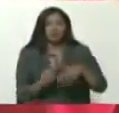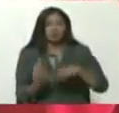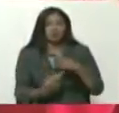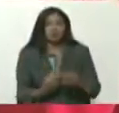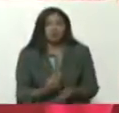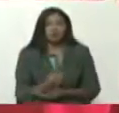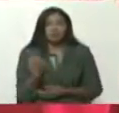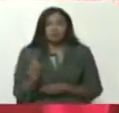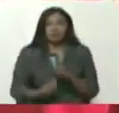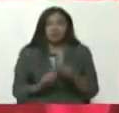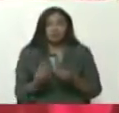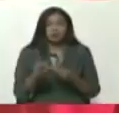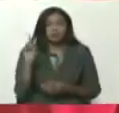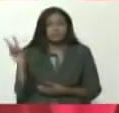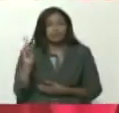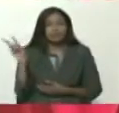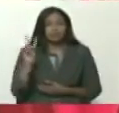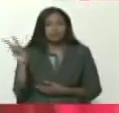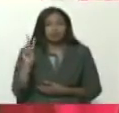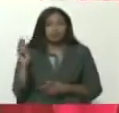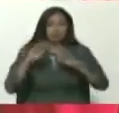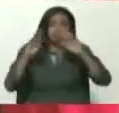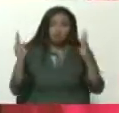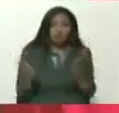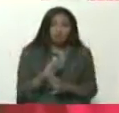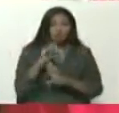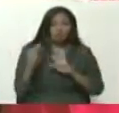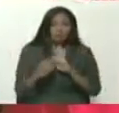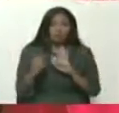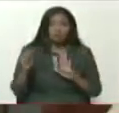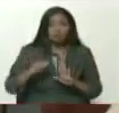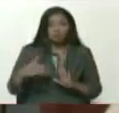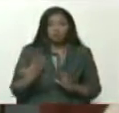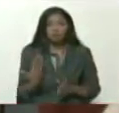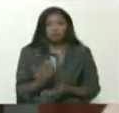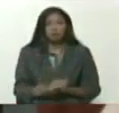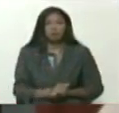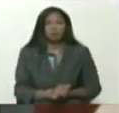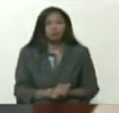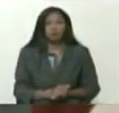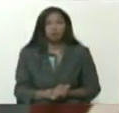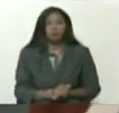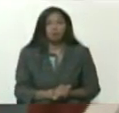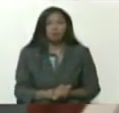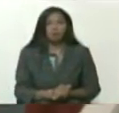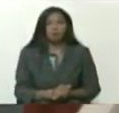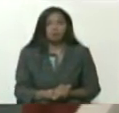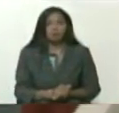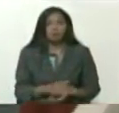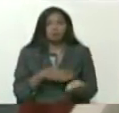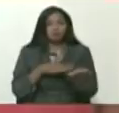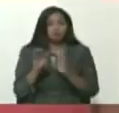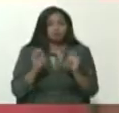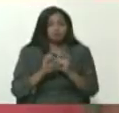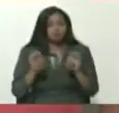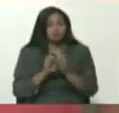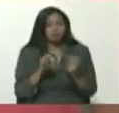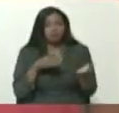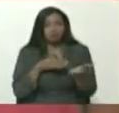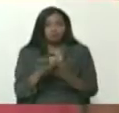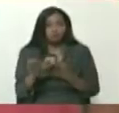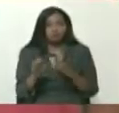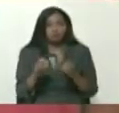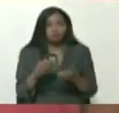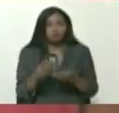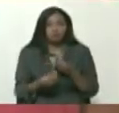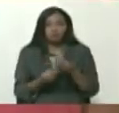hace Venezuela. En el mundo entero solo se hace en Venezuela. Para garantizar la educación gratuita de